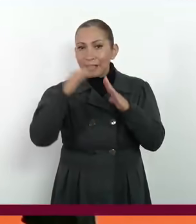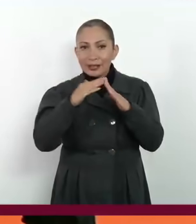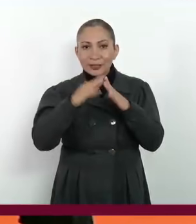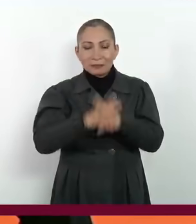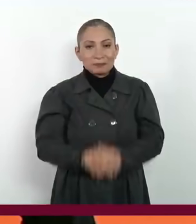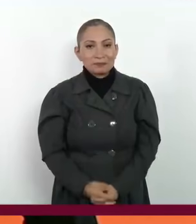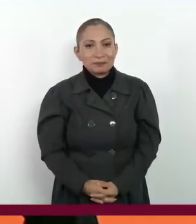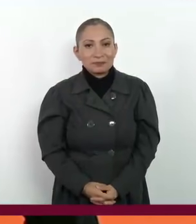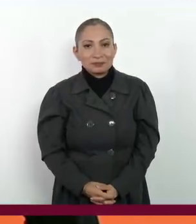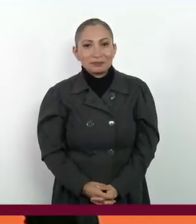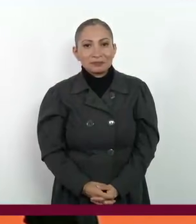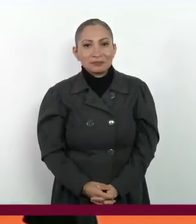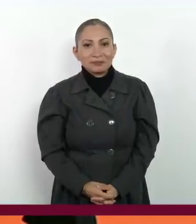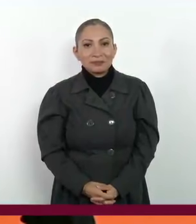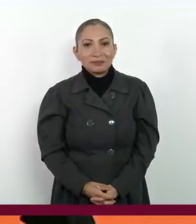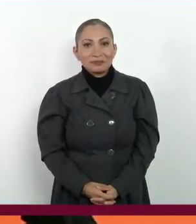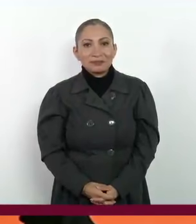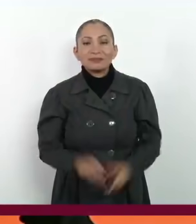de Aprende en Casa.